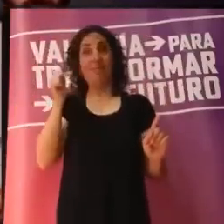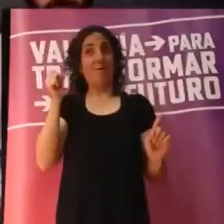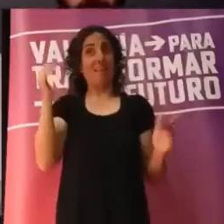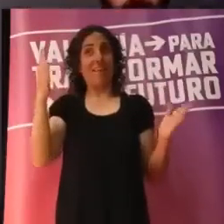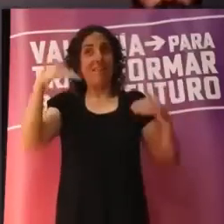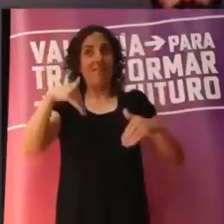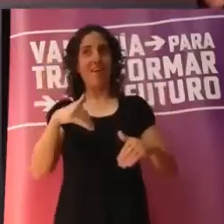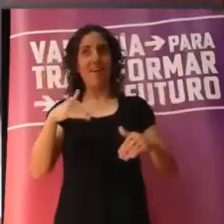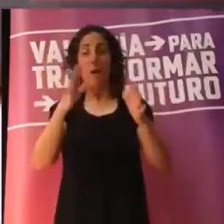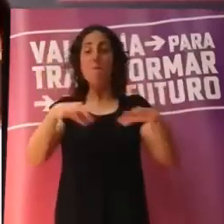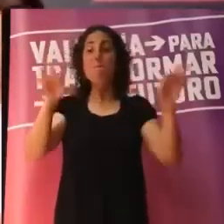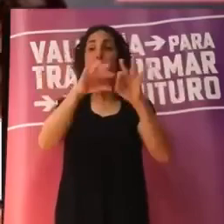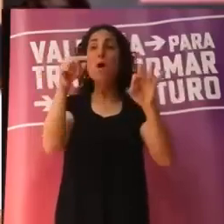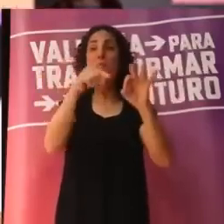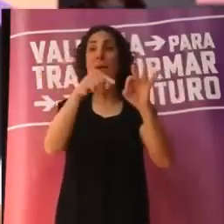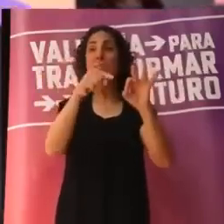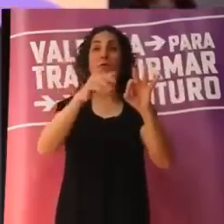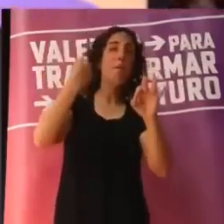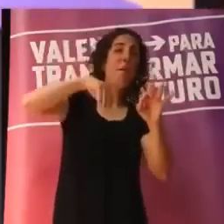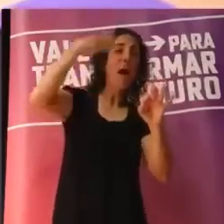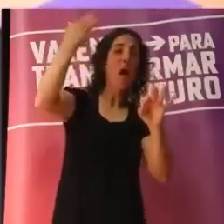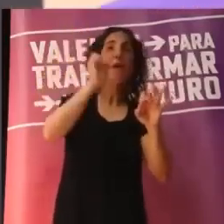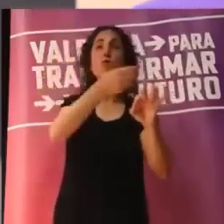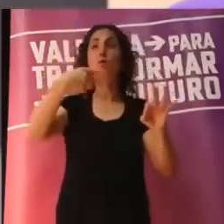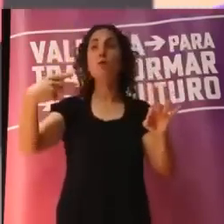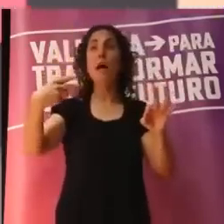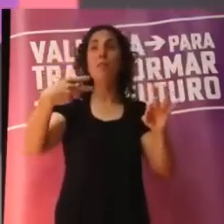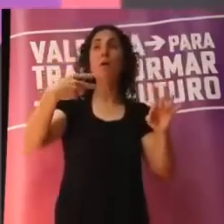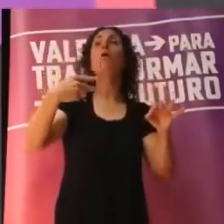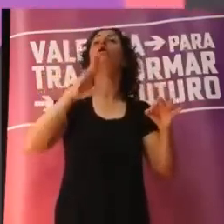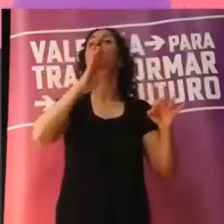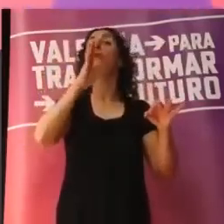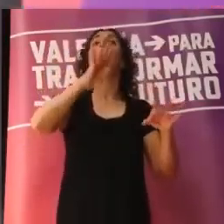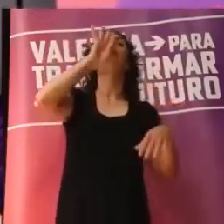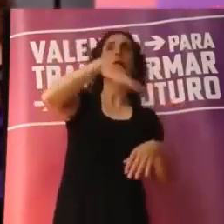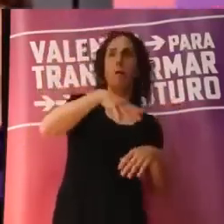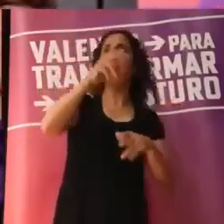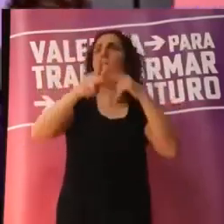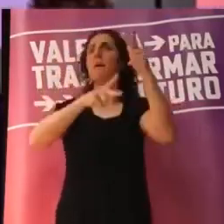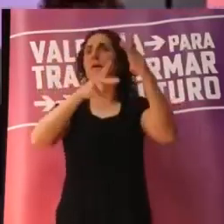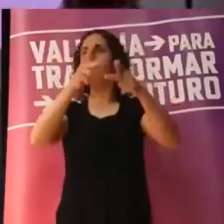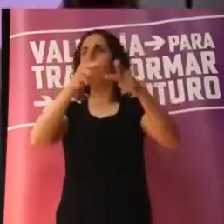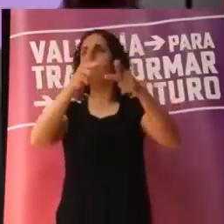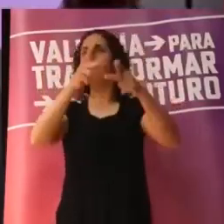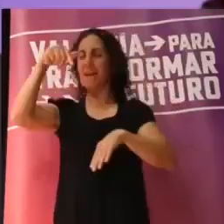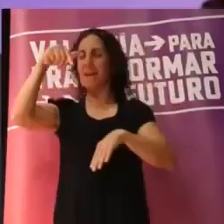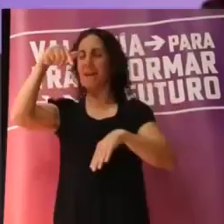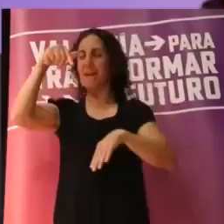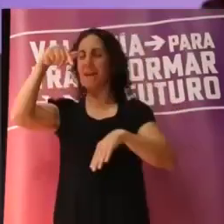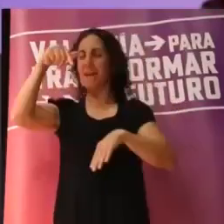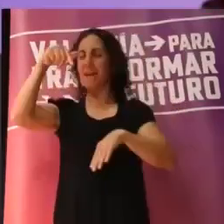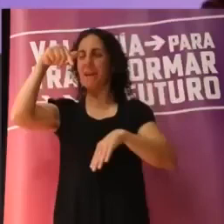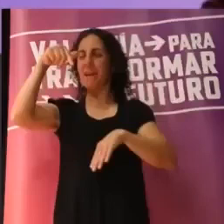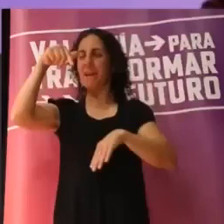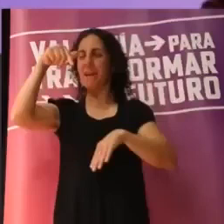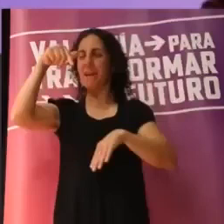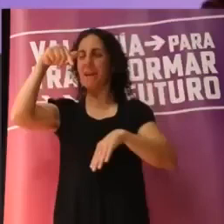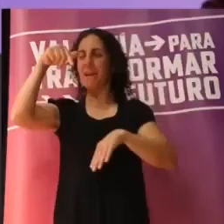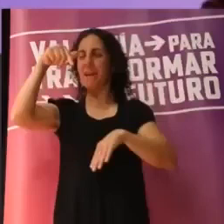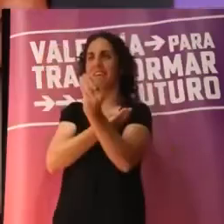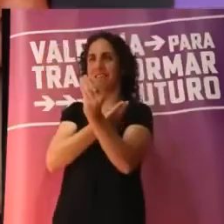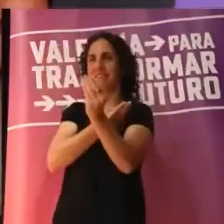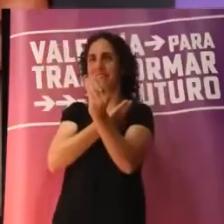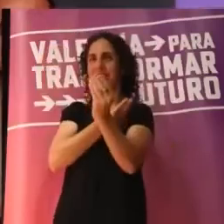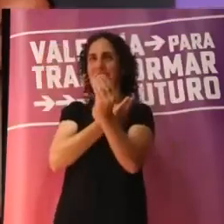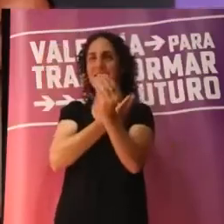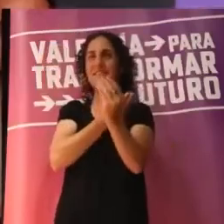electorales que tuvo Podemos, además de en Cataluña y en el País Vasco, se produjeron en estas islas y se produjeron en Canarias. Hay